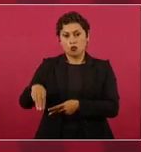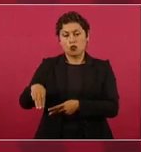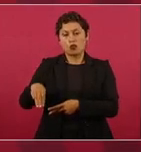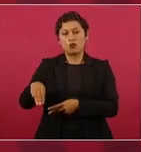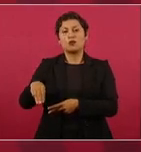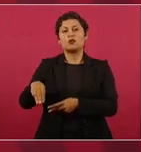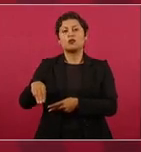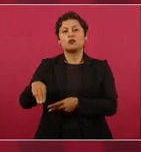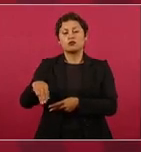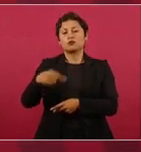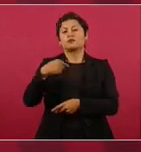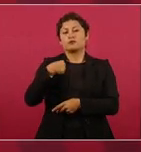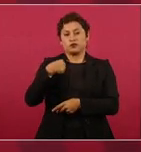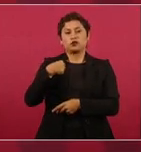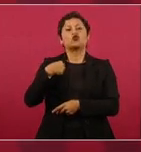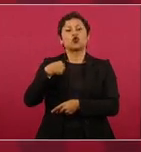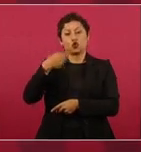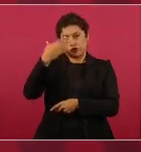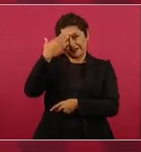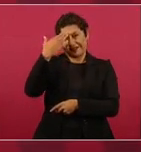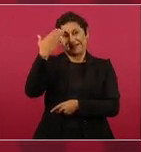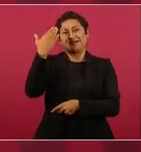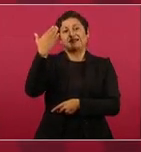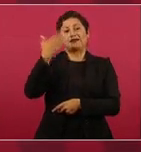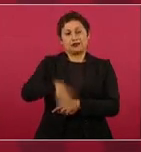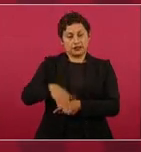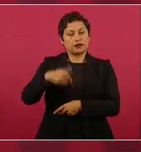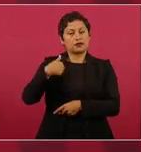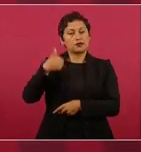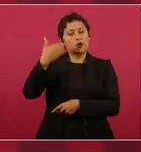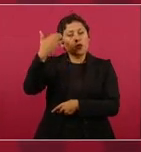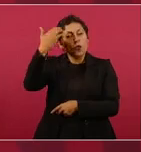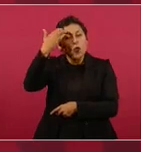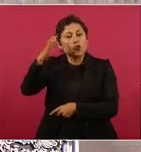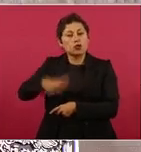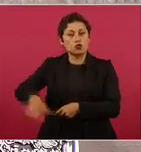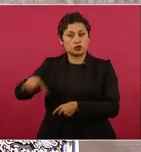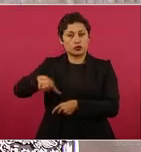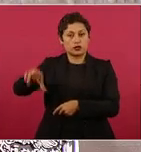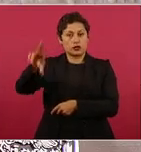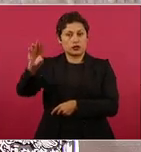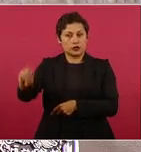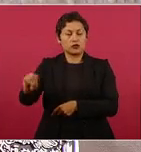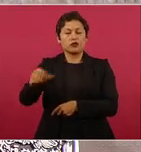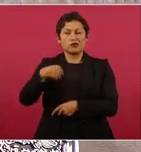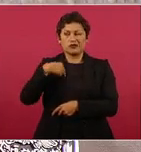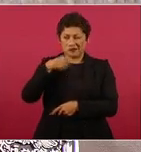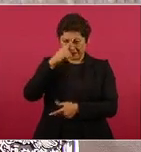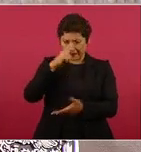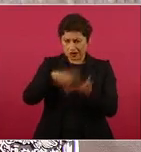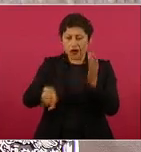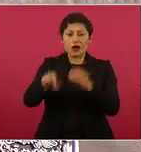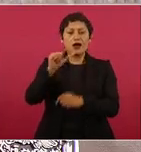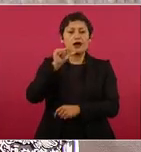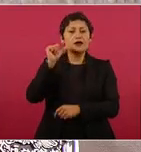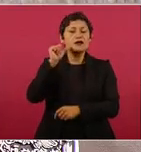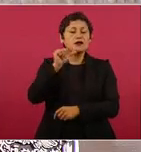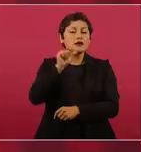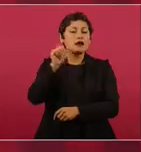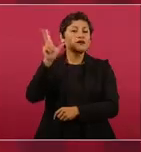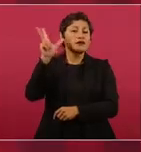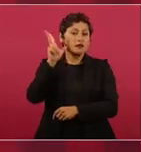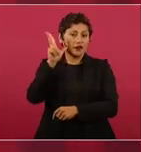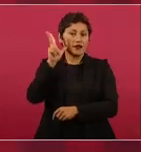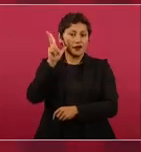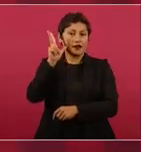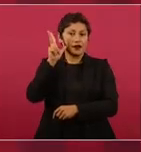y estoy informado de lo que está sucediendo. Creo que ayer, antier, se dio a